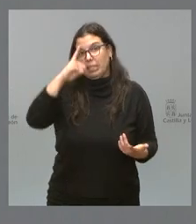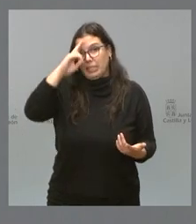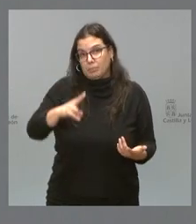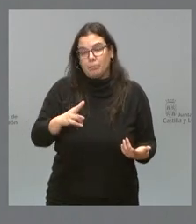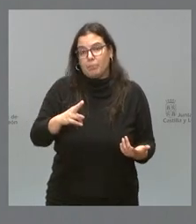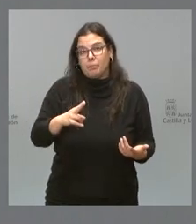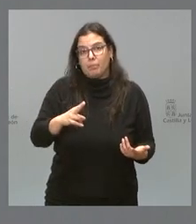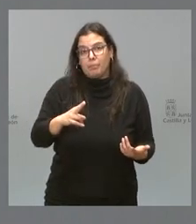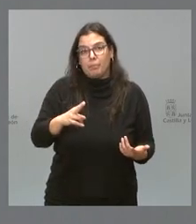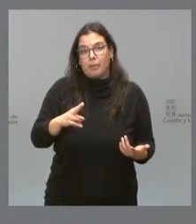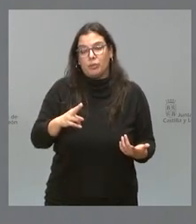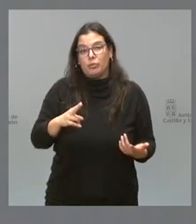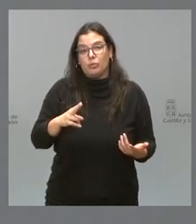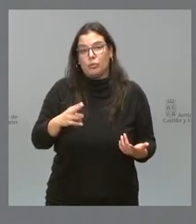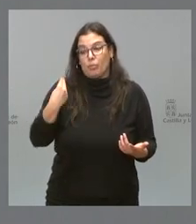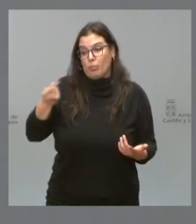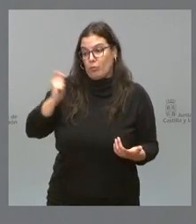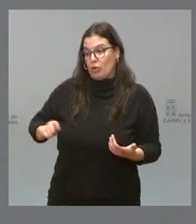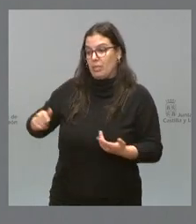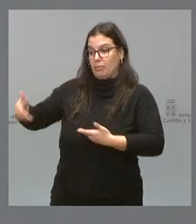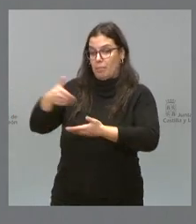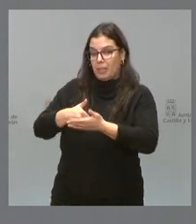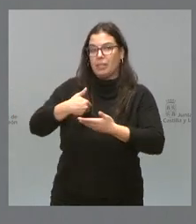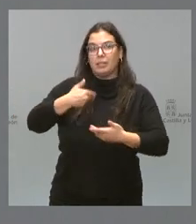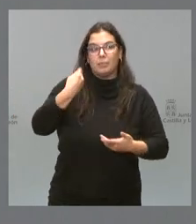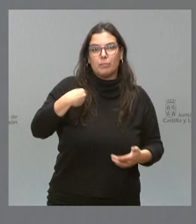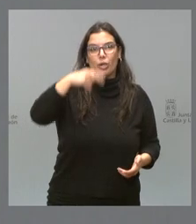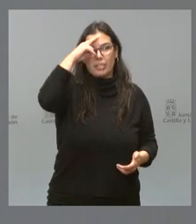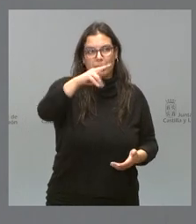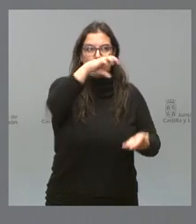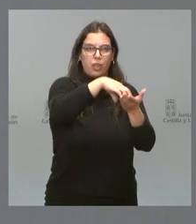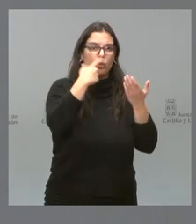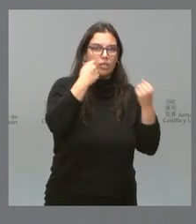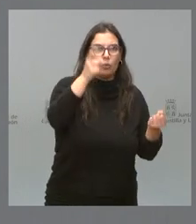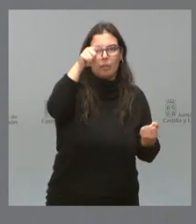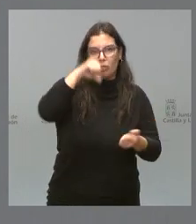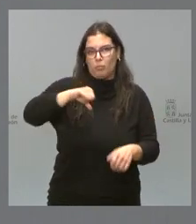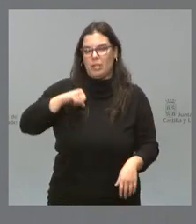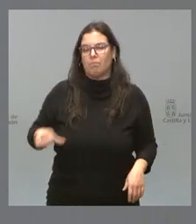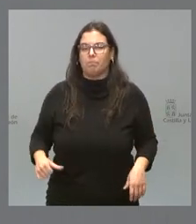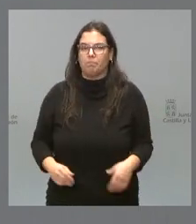una cosa que siempre nos piden Los profesionales sanitarios que es el respeto en los centros de salud y en los centros hospitalarios